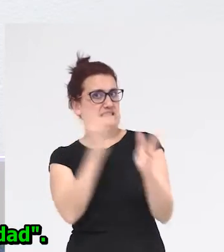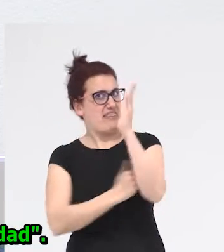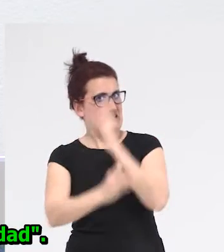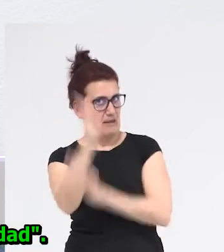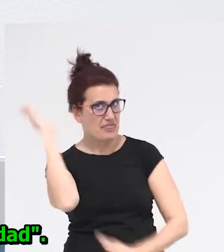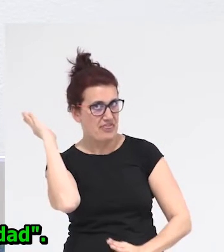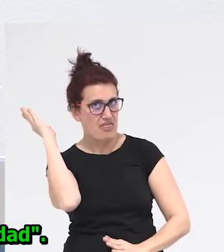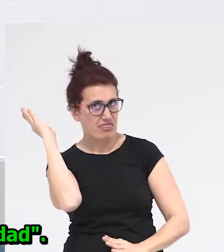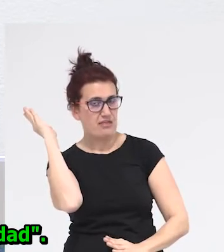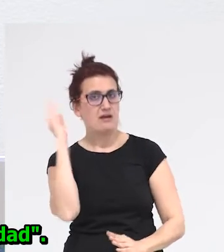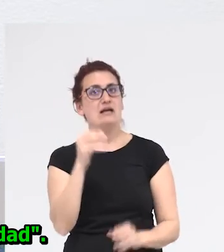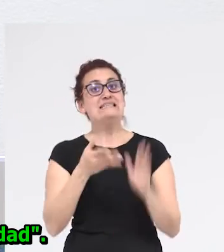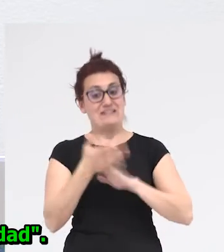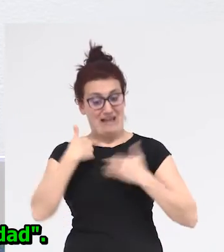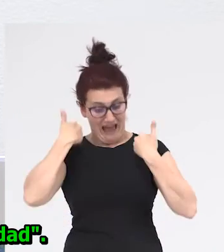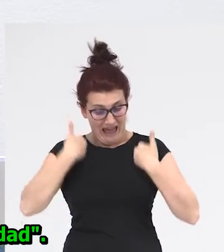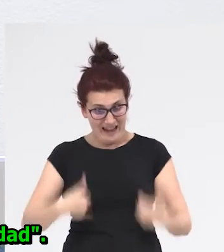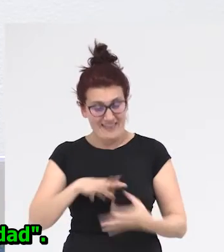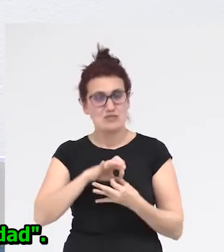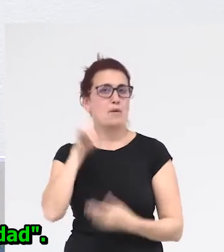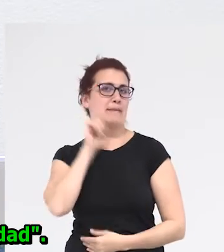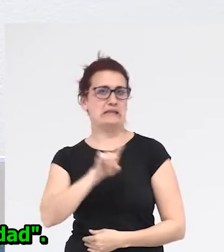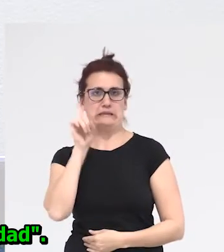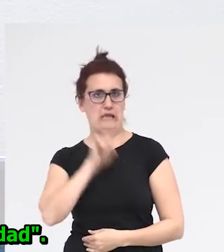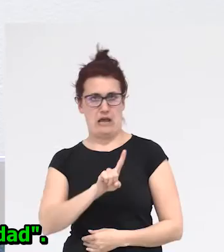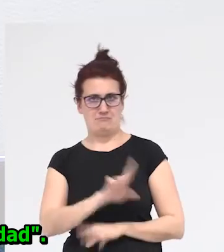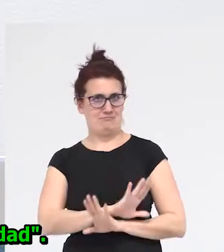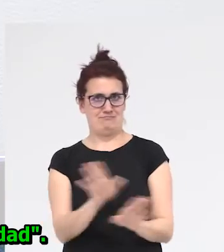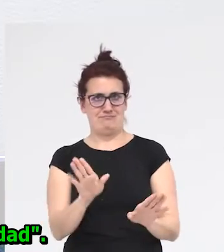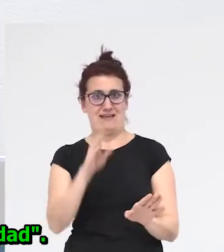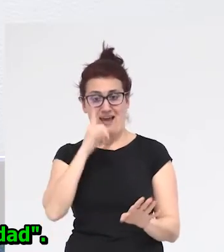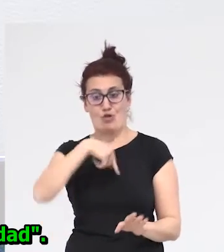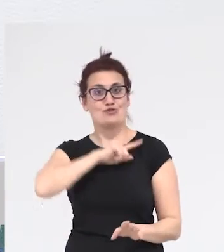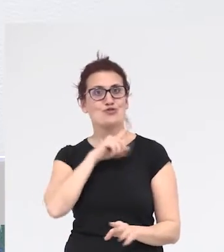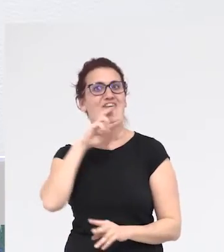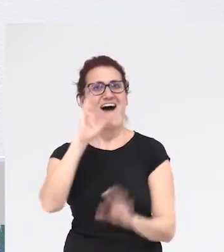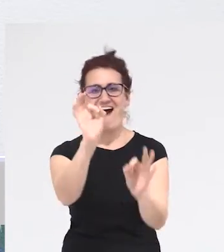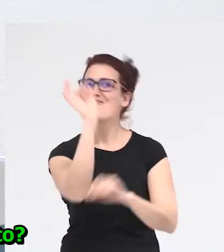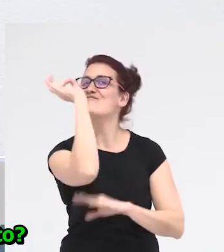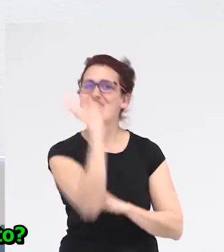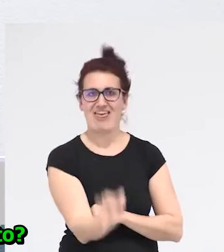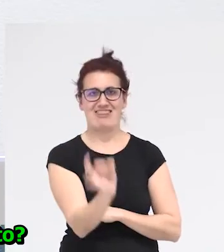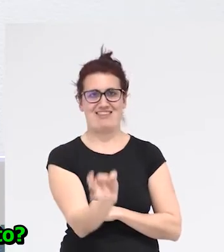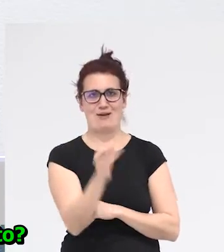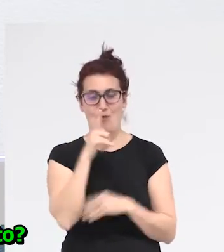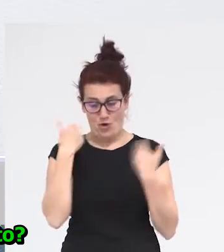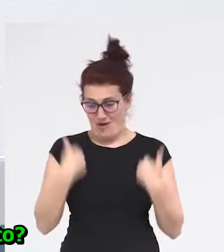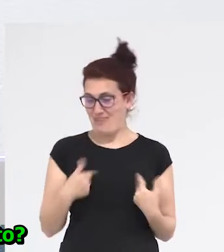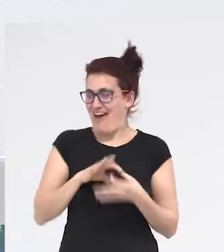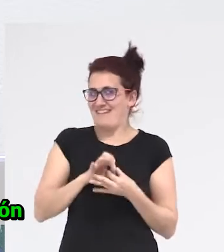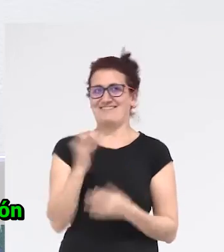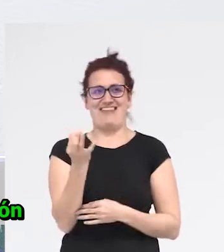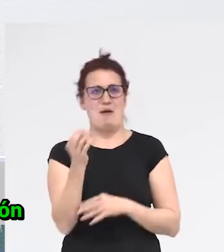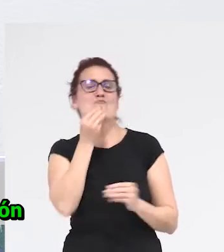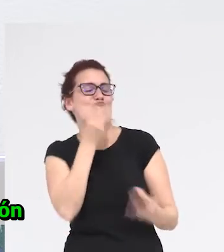discapacidad, son en realidad una mentira que valoramos y actuamos como verdad. ¿Qué quiere decir Jonathan